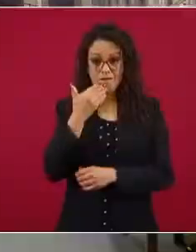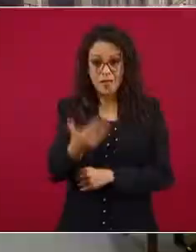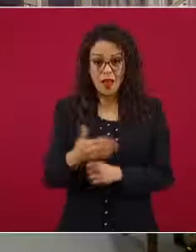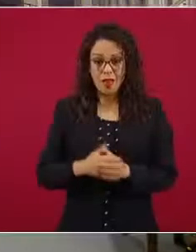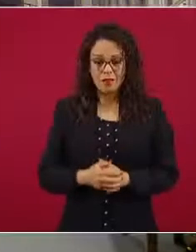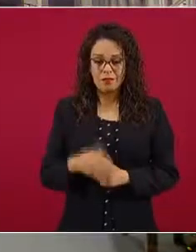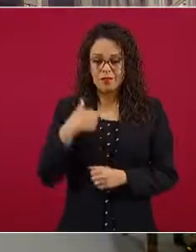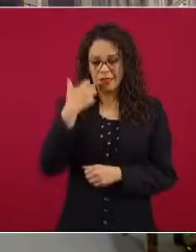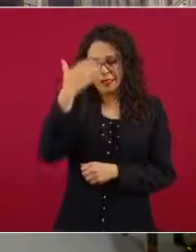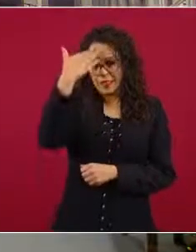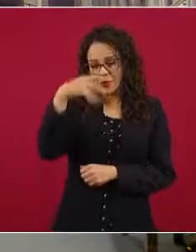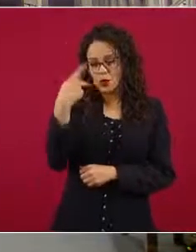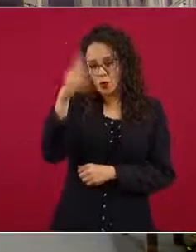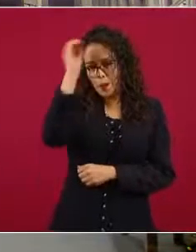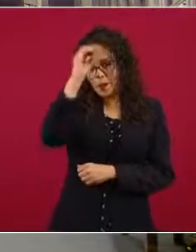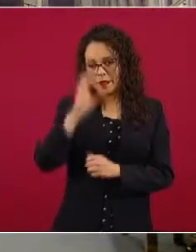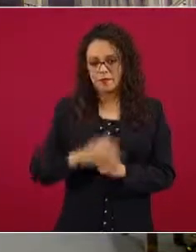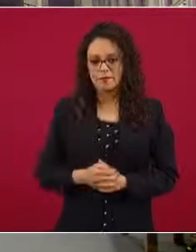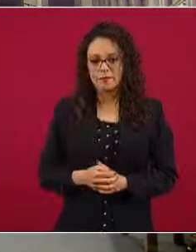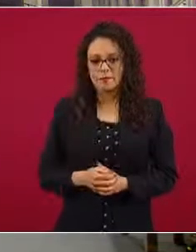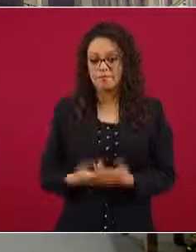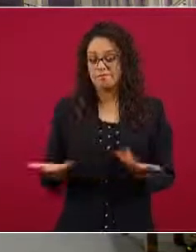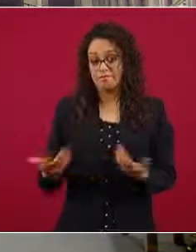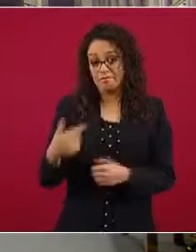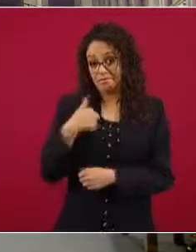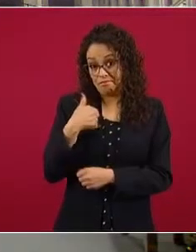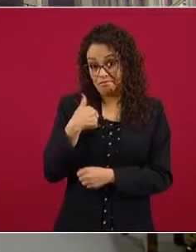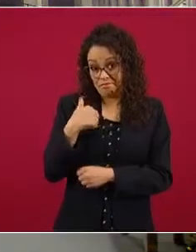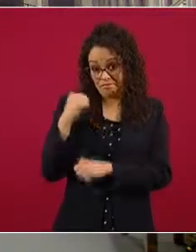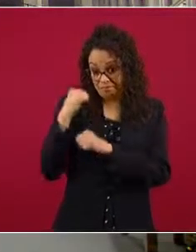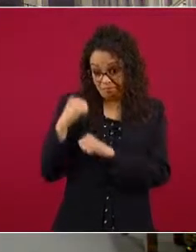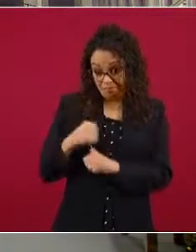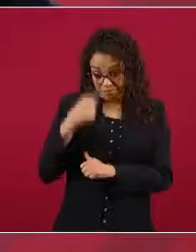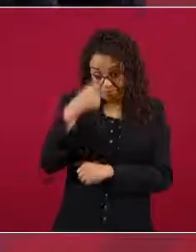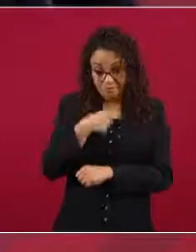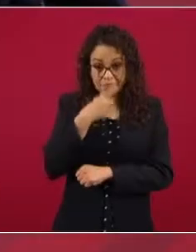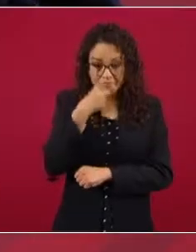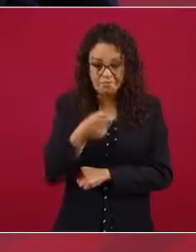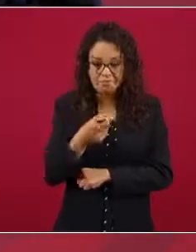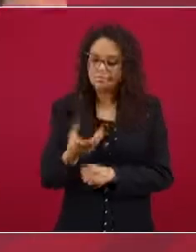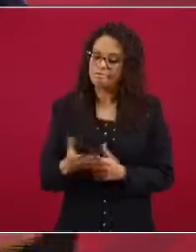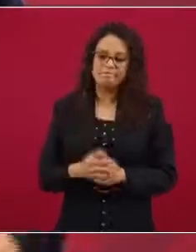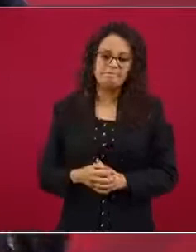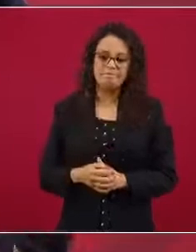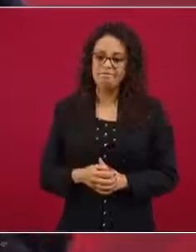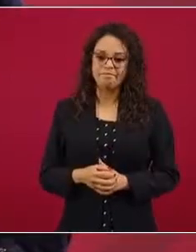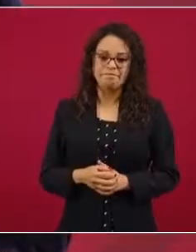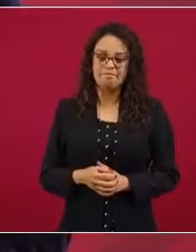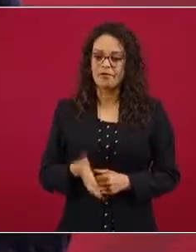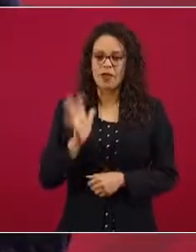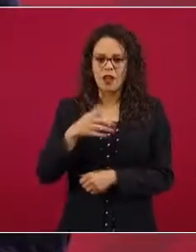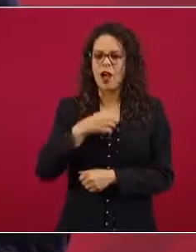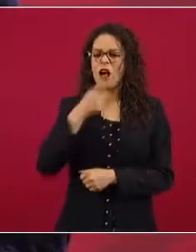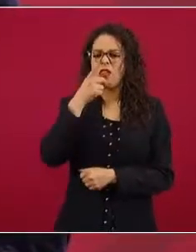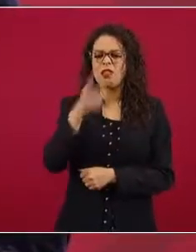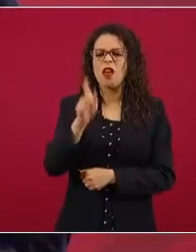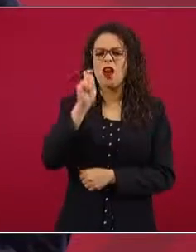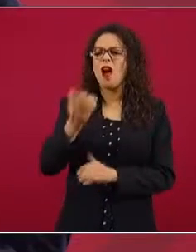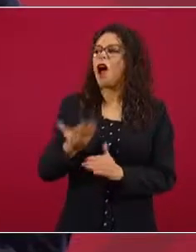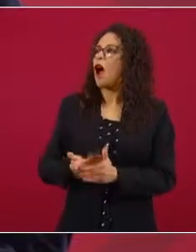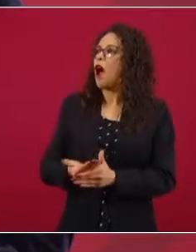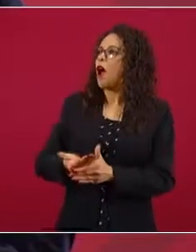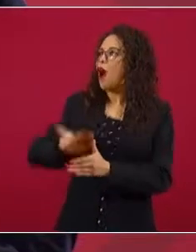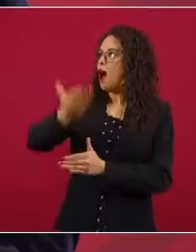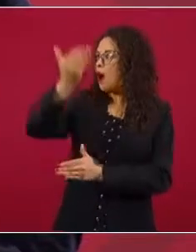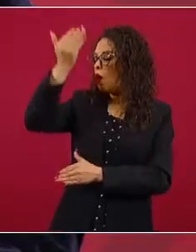eso, no me corresponde. Yo lo que he dicho históricamente es